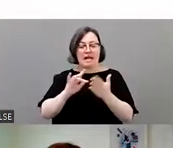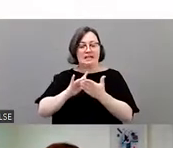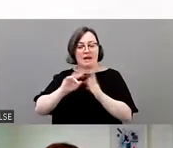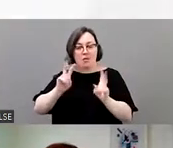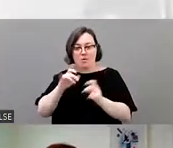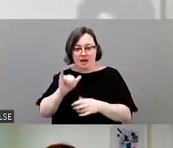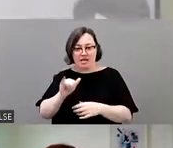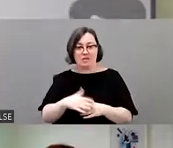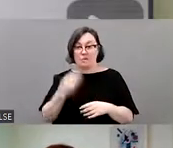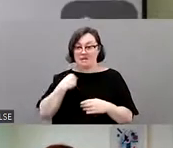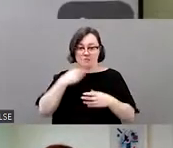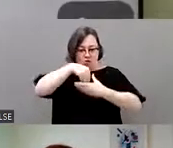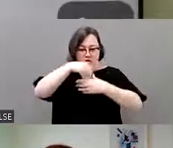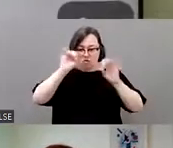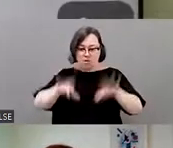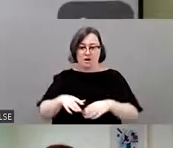está usando ahora.